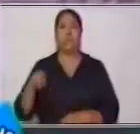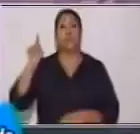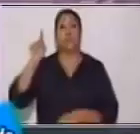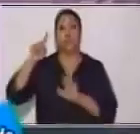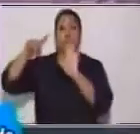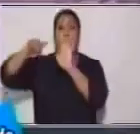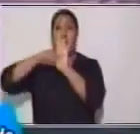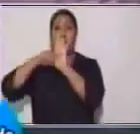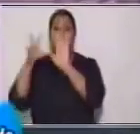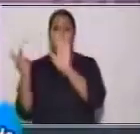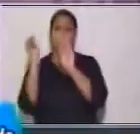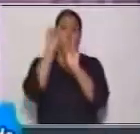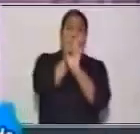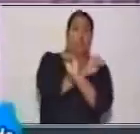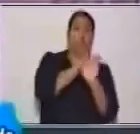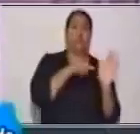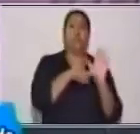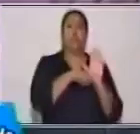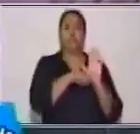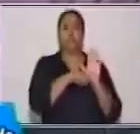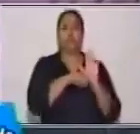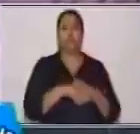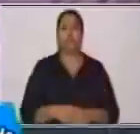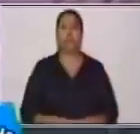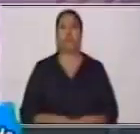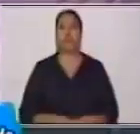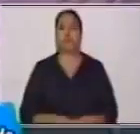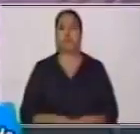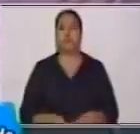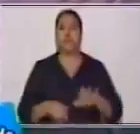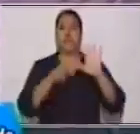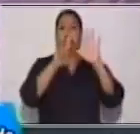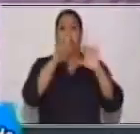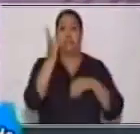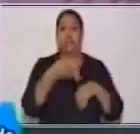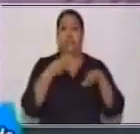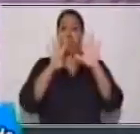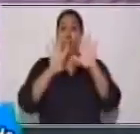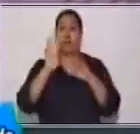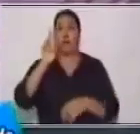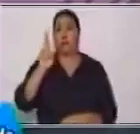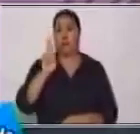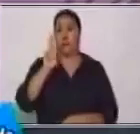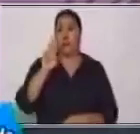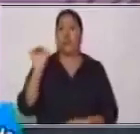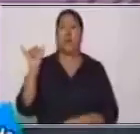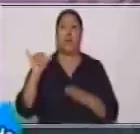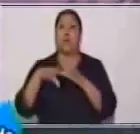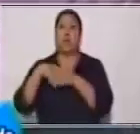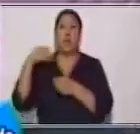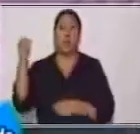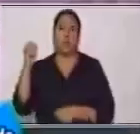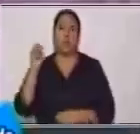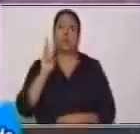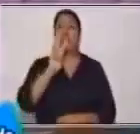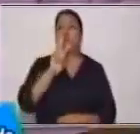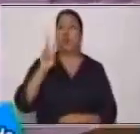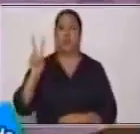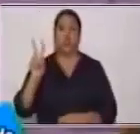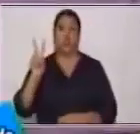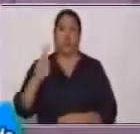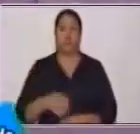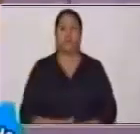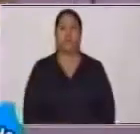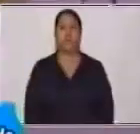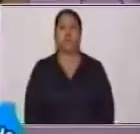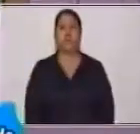ser negativo. 6 novenos de R igual a 32.